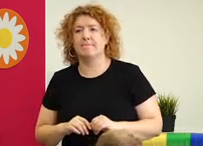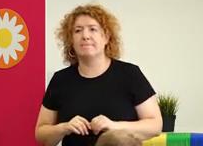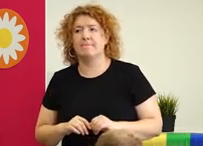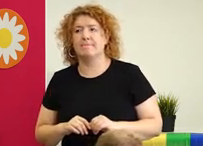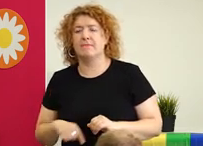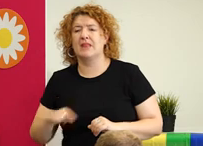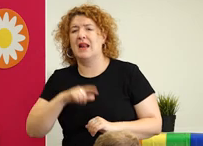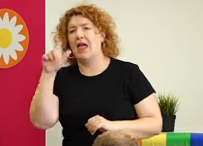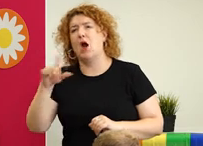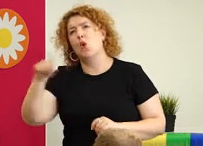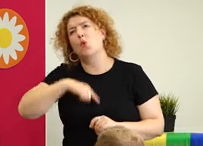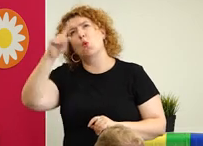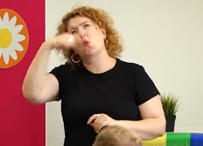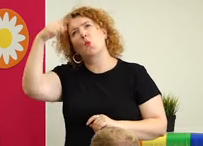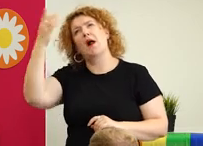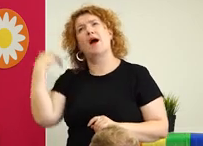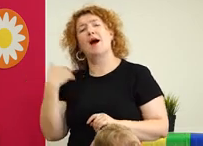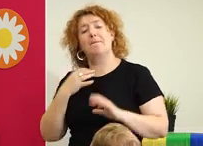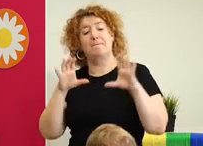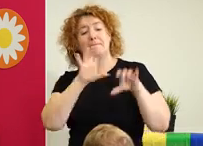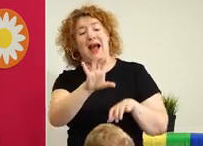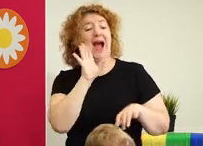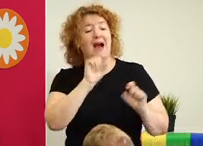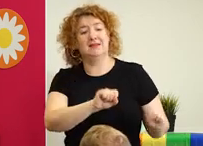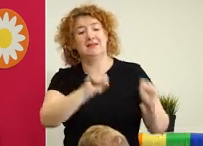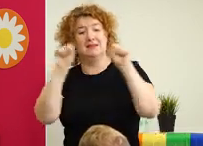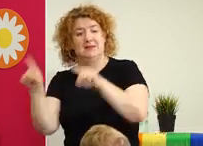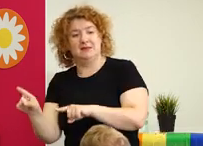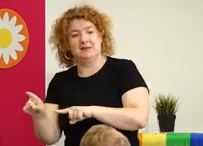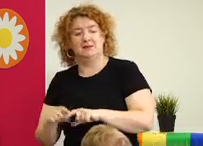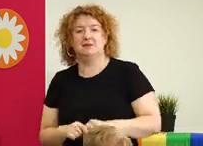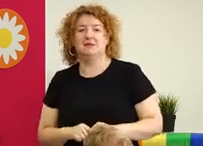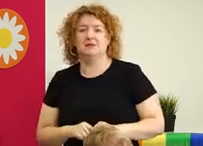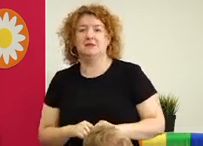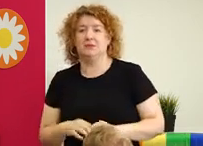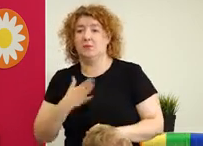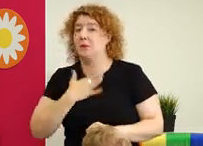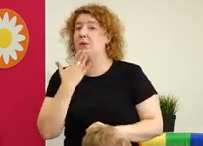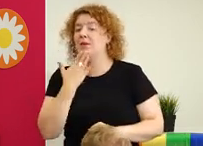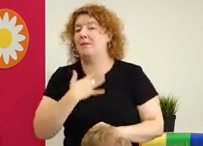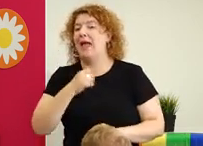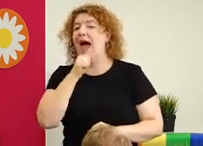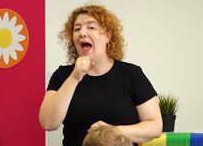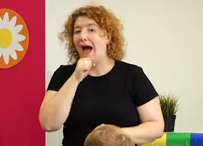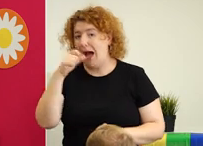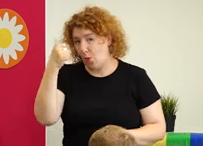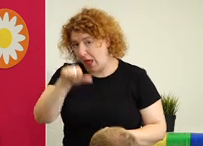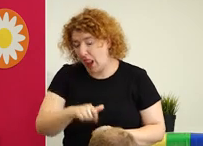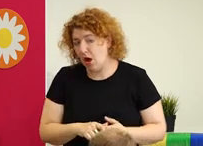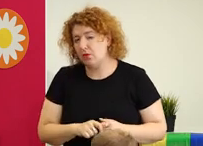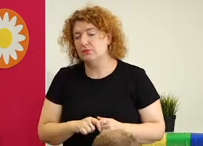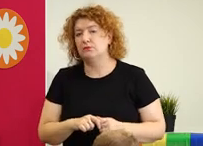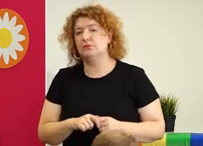aferran a la cultura de cuando han ido del país. Por ejemplo, o sea, mi abuelo